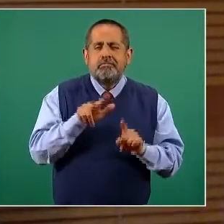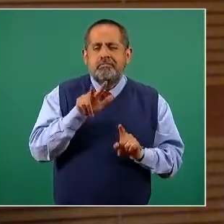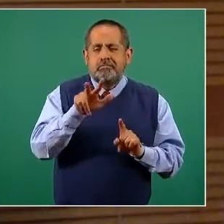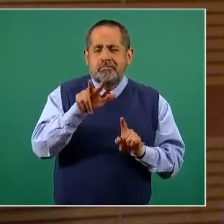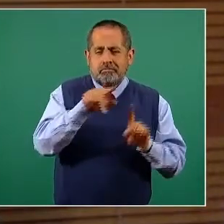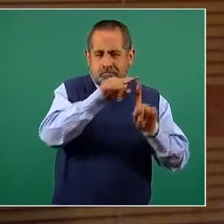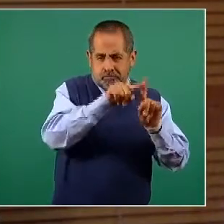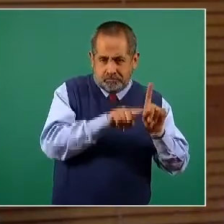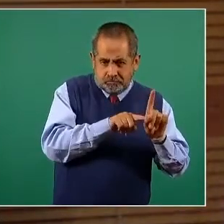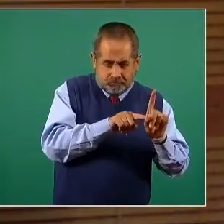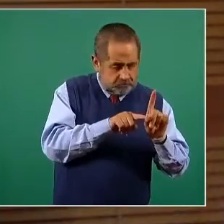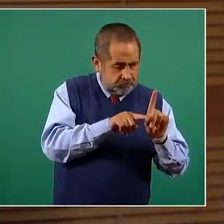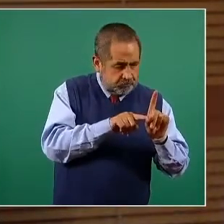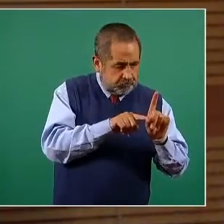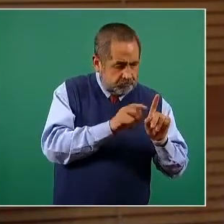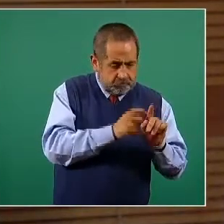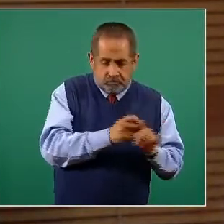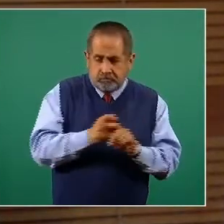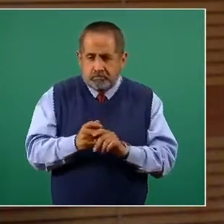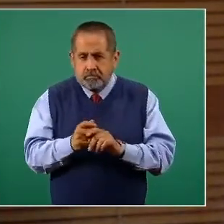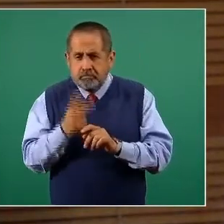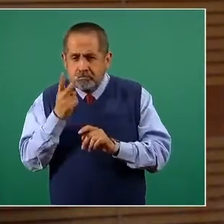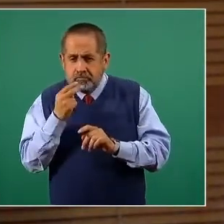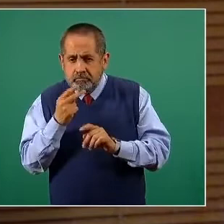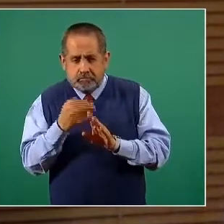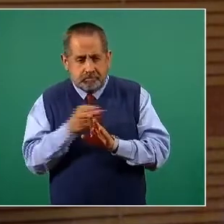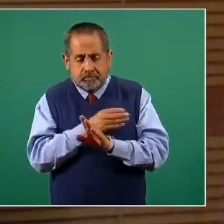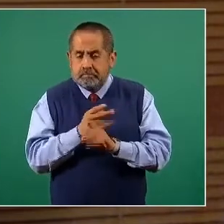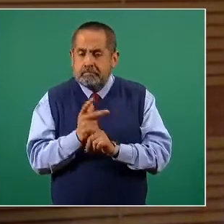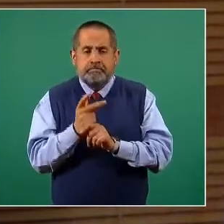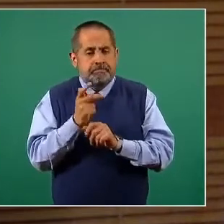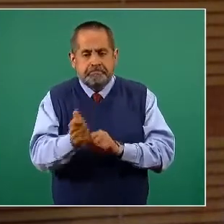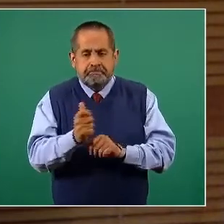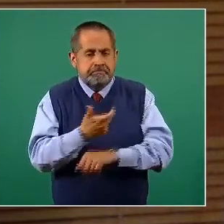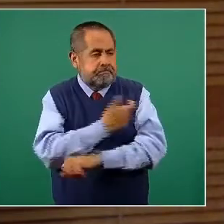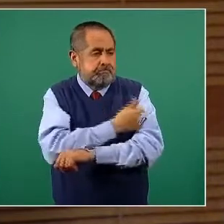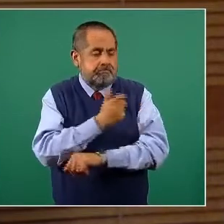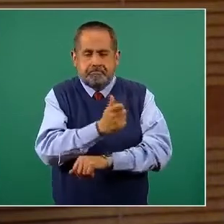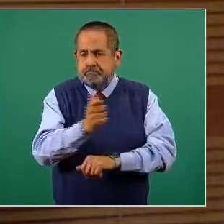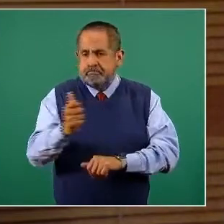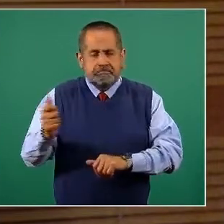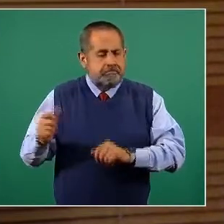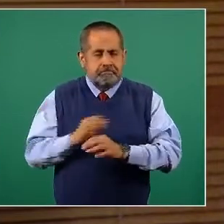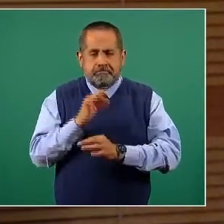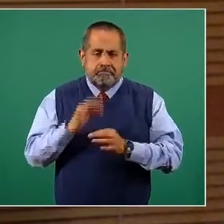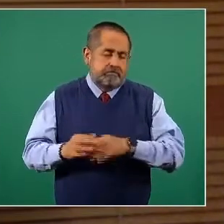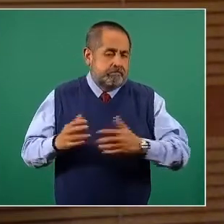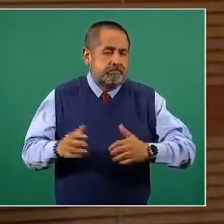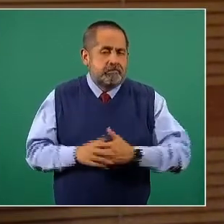a la vacunación en un lapso no mayor de 2 horas. Entonces, por eso se activaron. El día